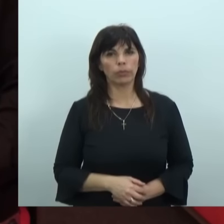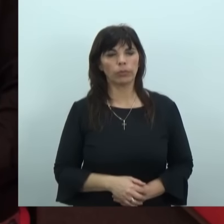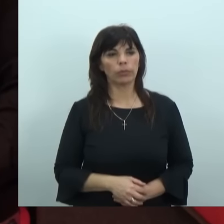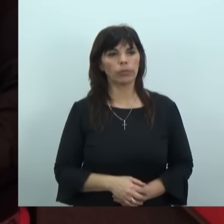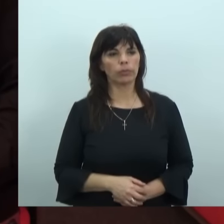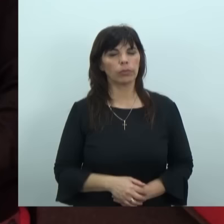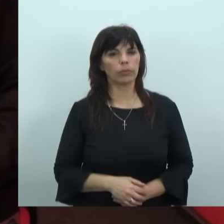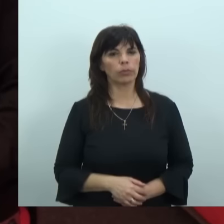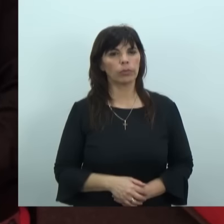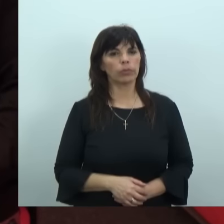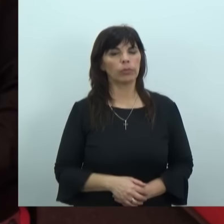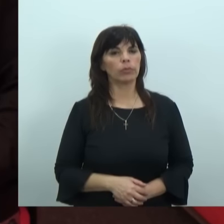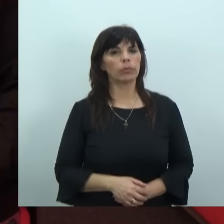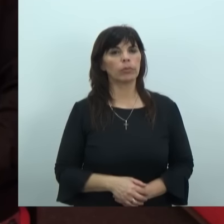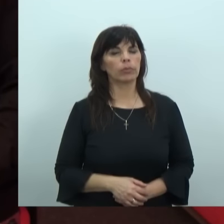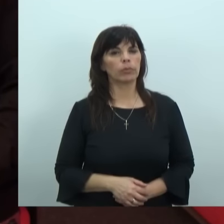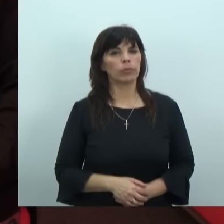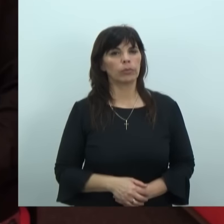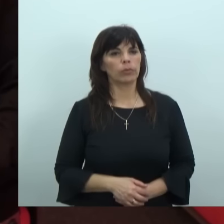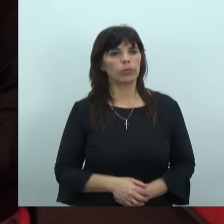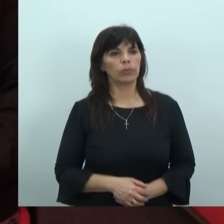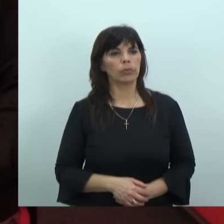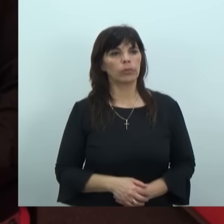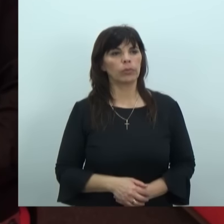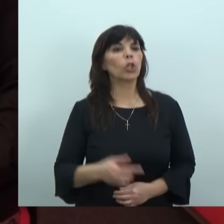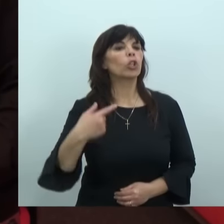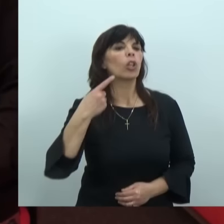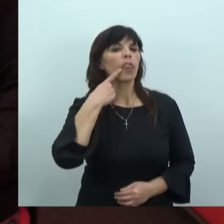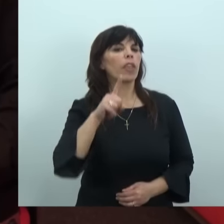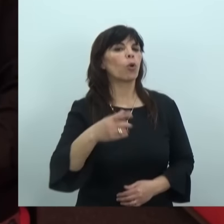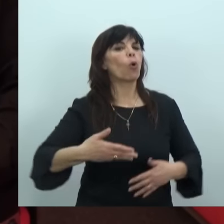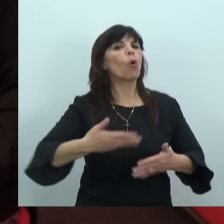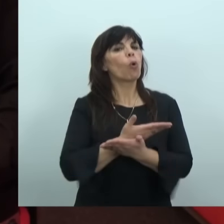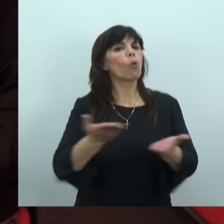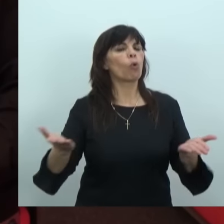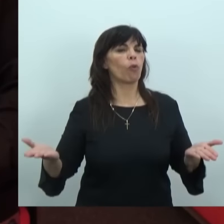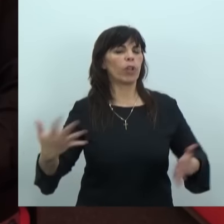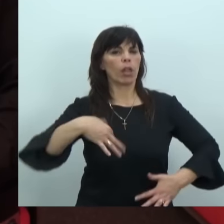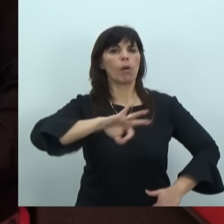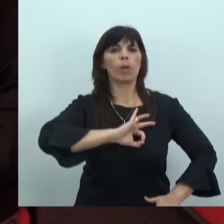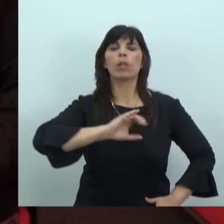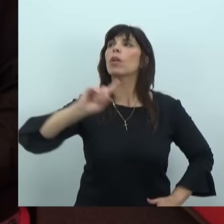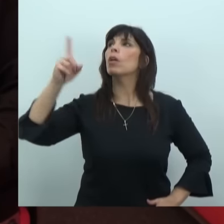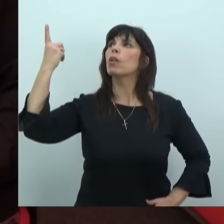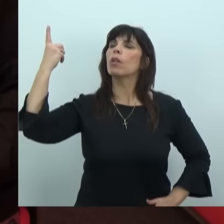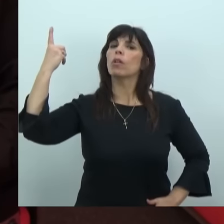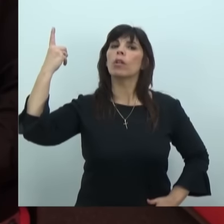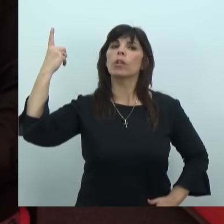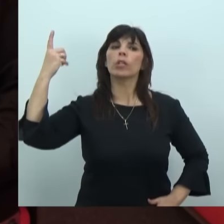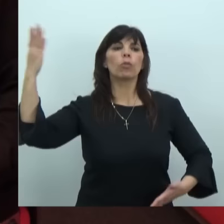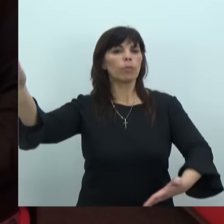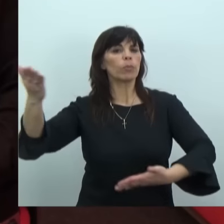Dice de manera, por eso puedo decir confiadamente, el Señor es el que me